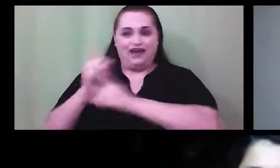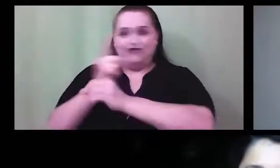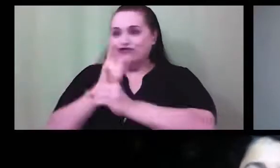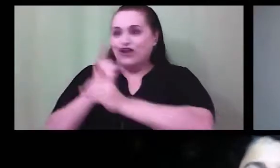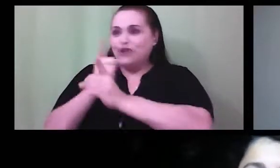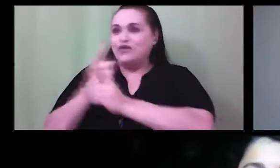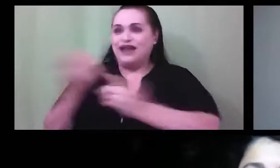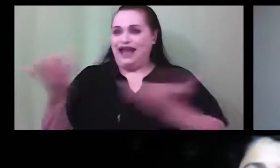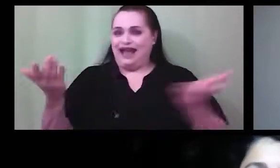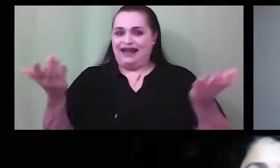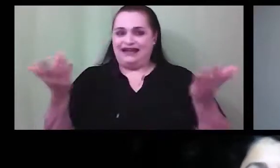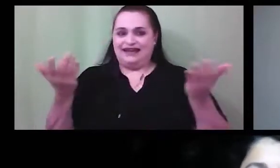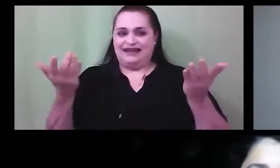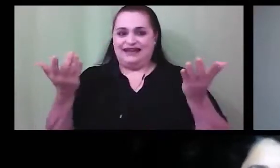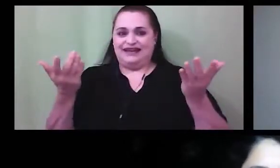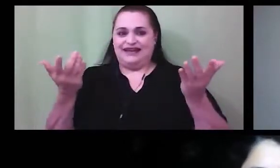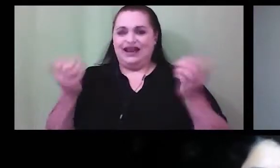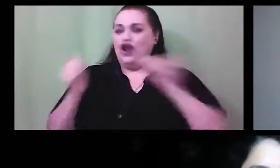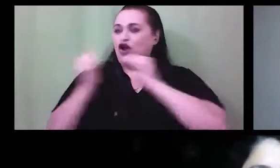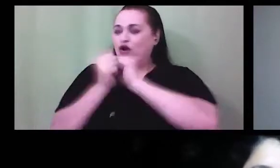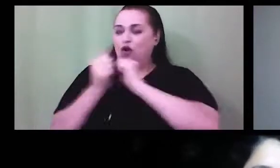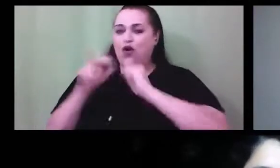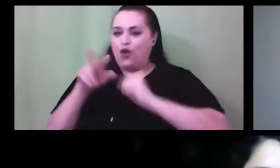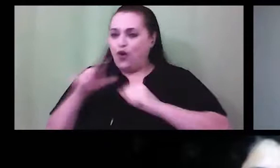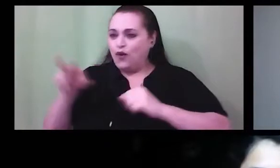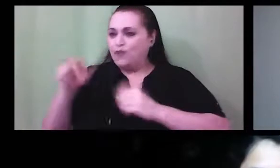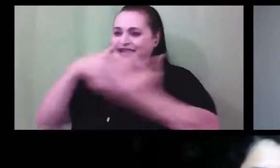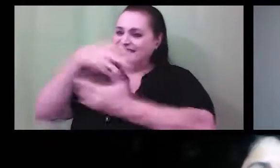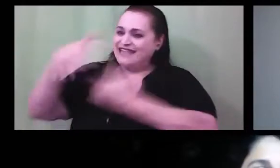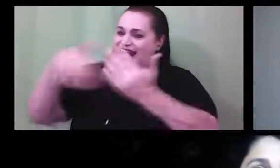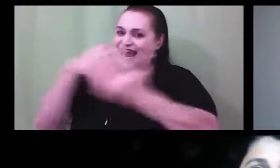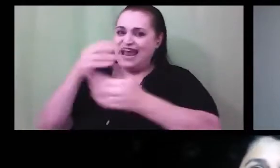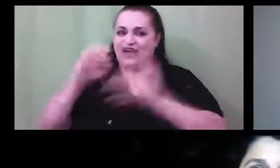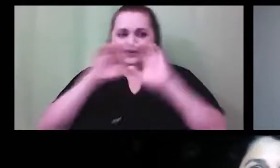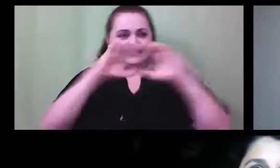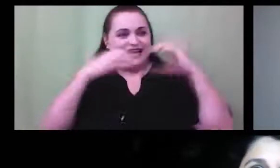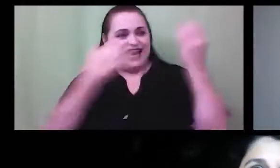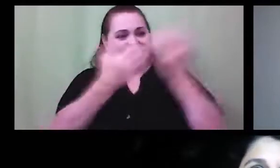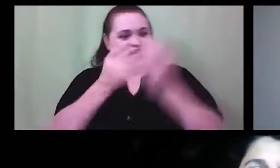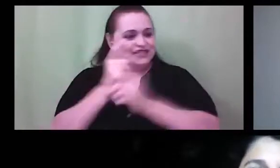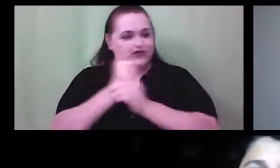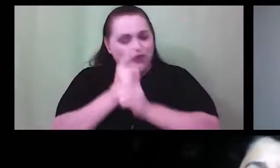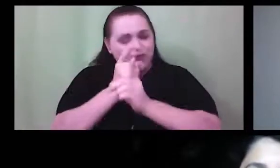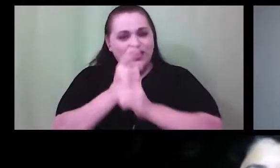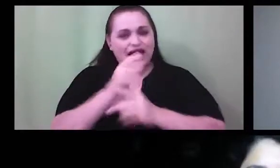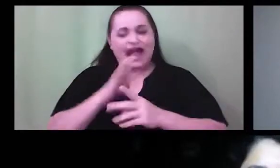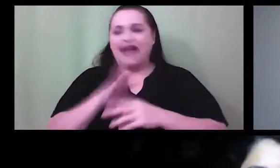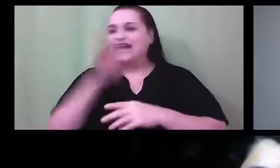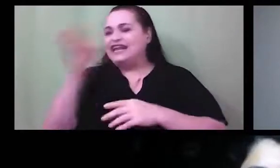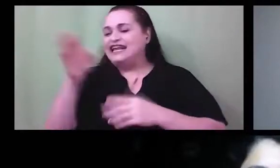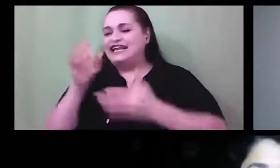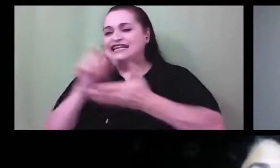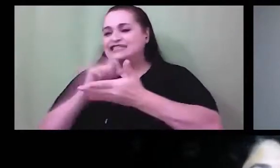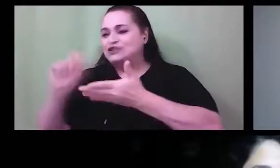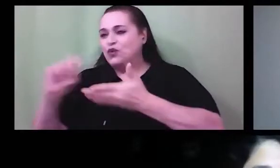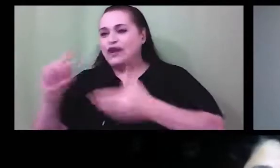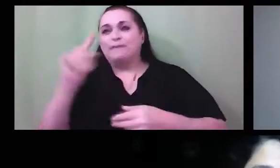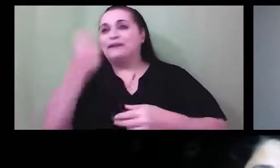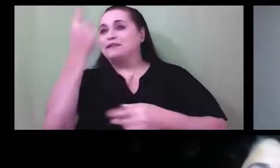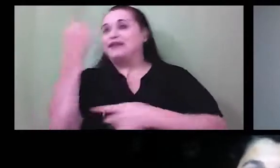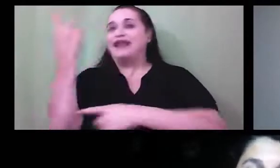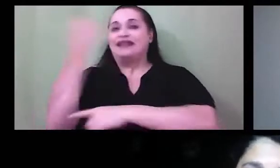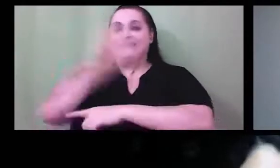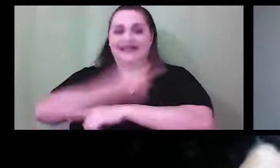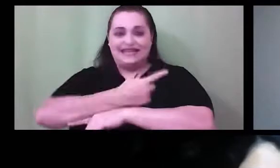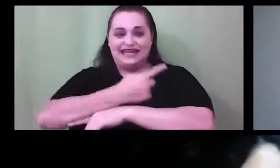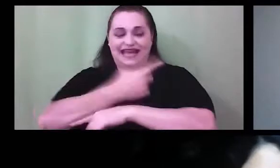normal, ¿verdad? Con sus compañeros en una clase regular, ir a la escuela un primer día